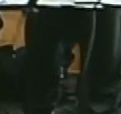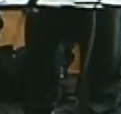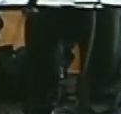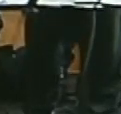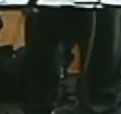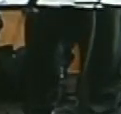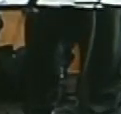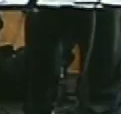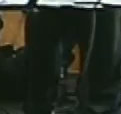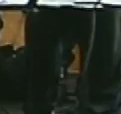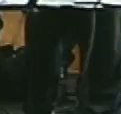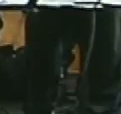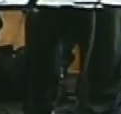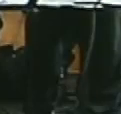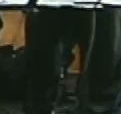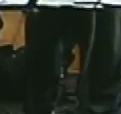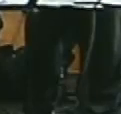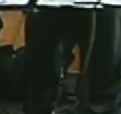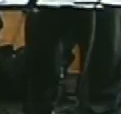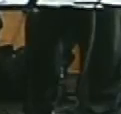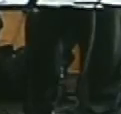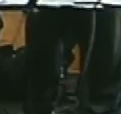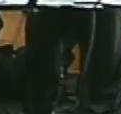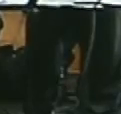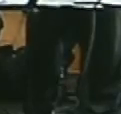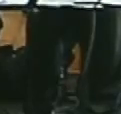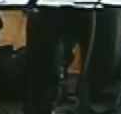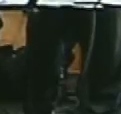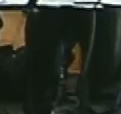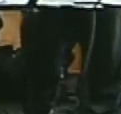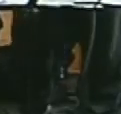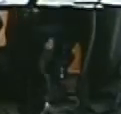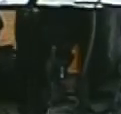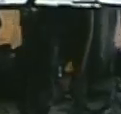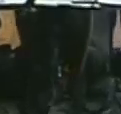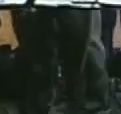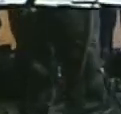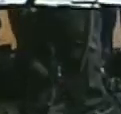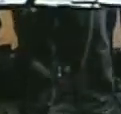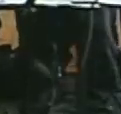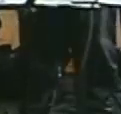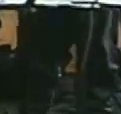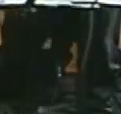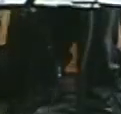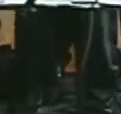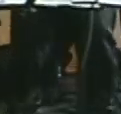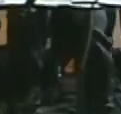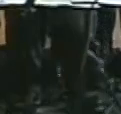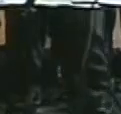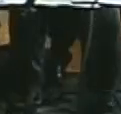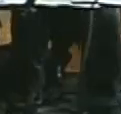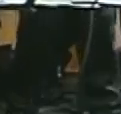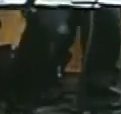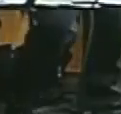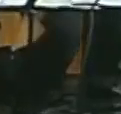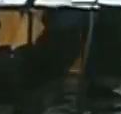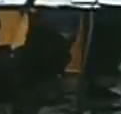financiera. Solución monetaria, el petro, la criptomoneda. ¡Venga, gaita!